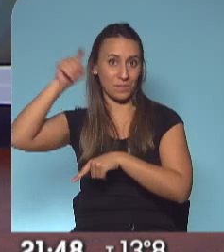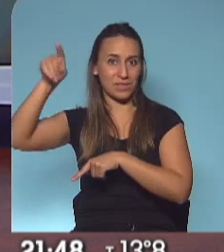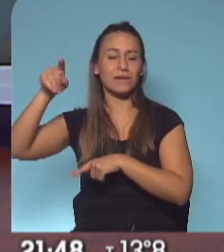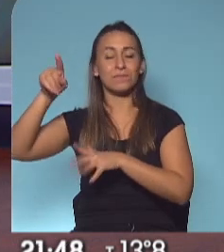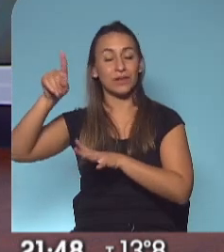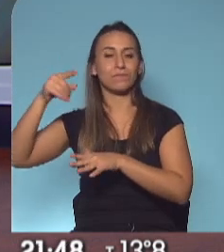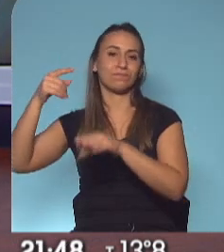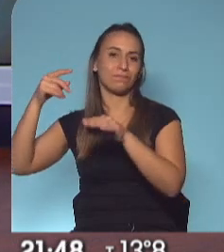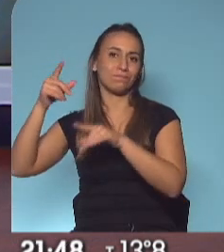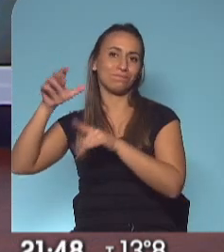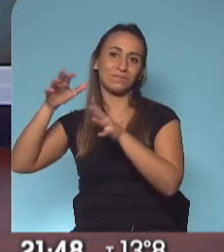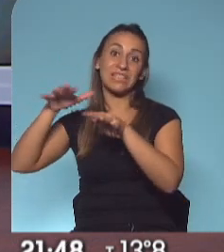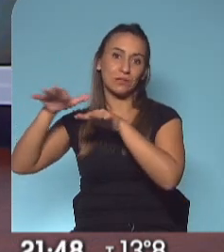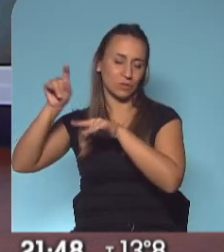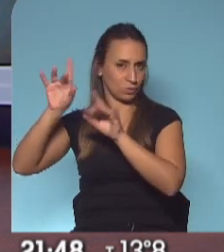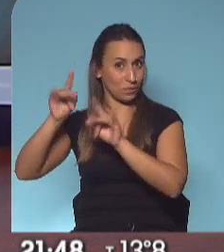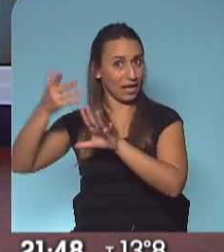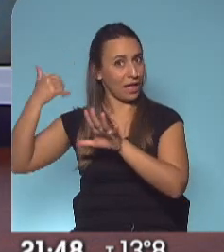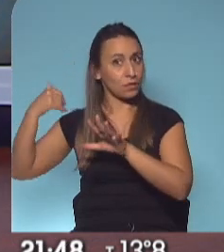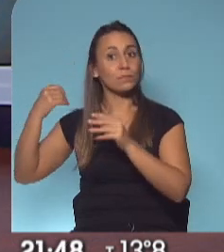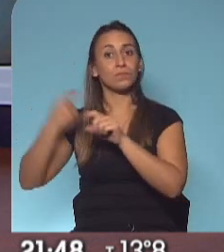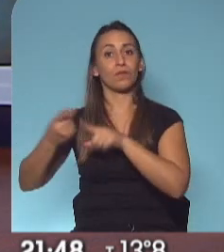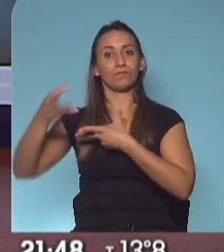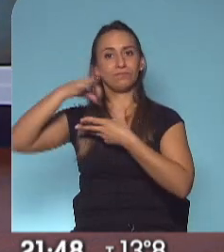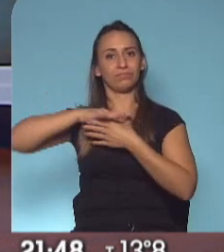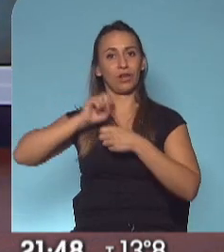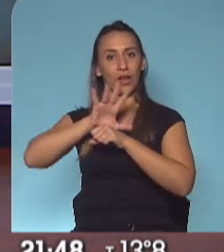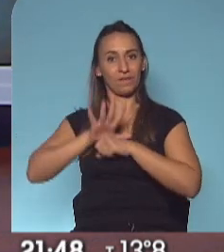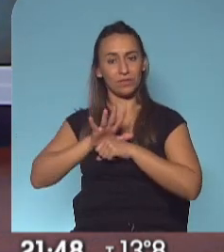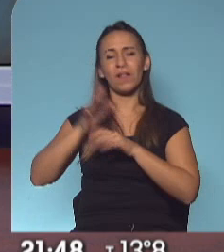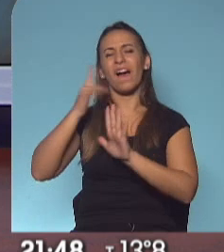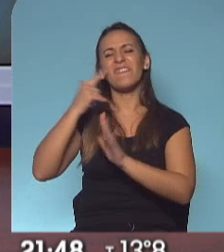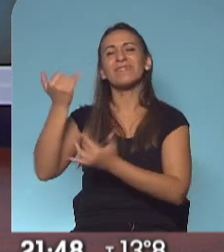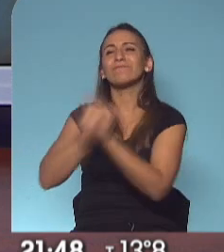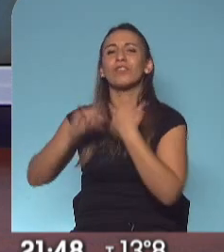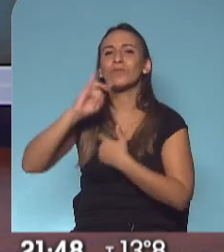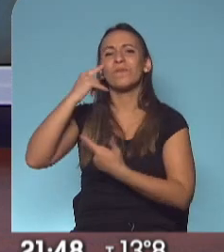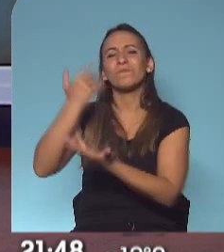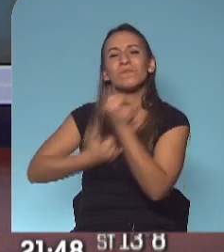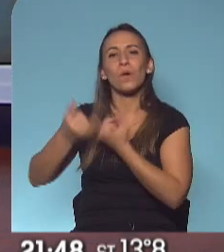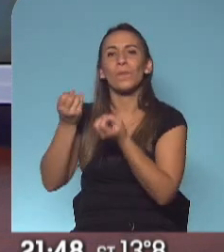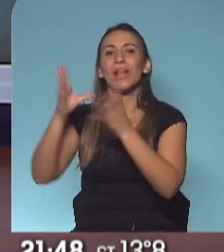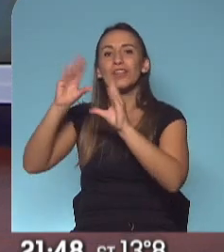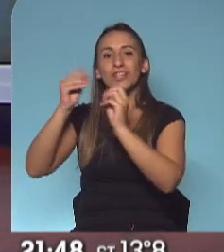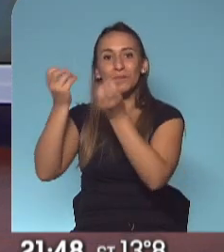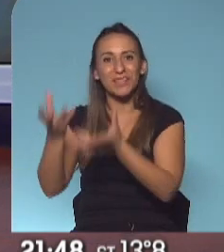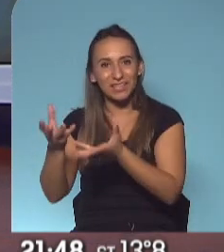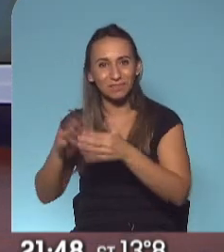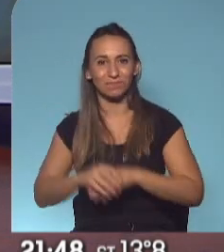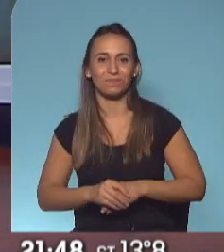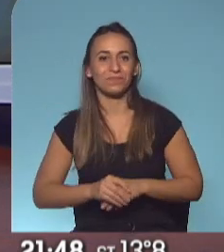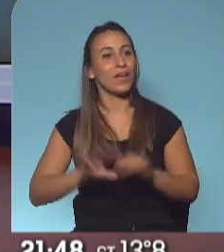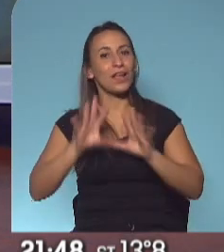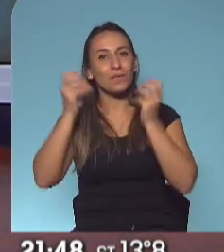contraído COVID-19. Pero queremos escucharlo en voz del protagonista. Horacio, ¿cómo le va? Buenas noches. Hola, buenas noches. ¿Cómo